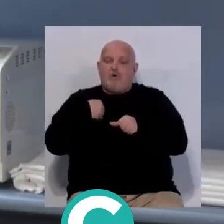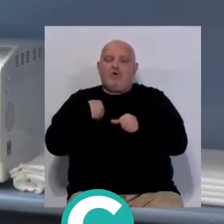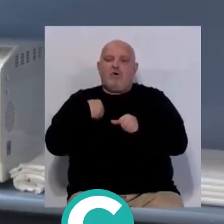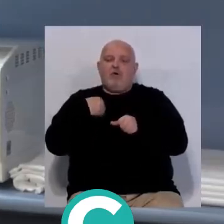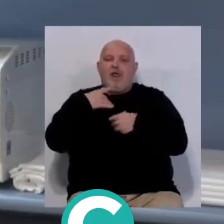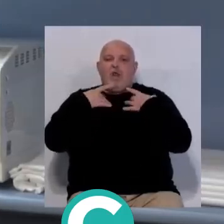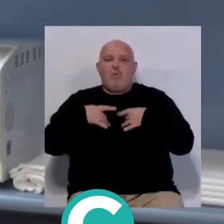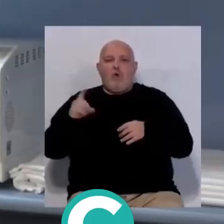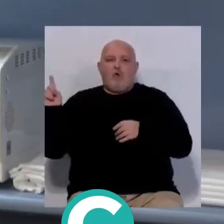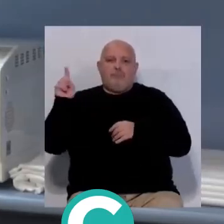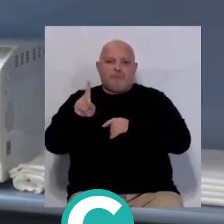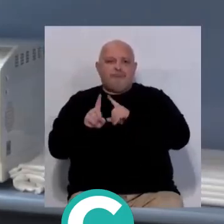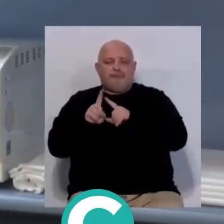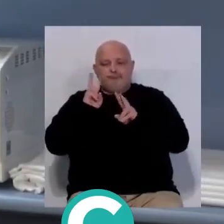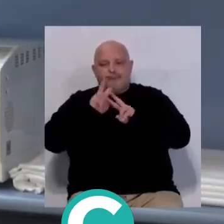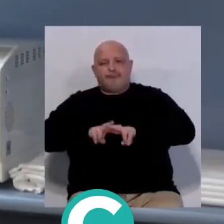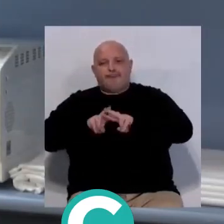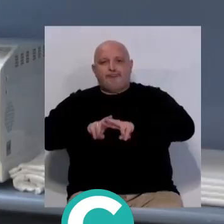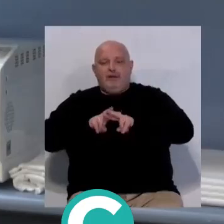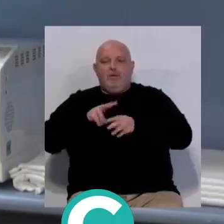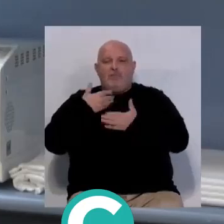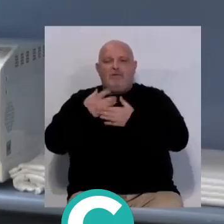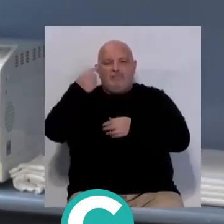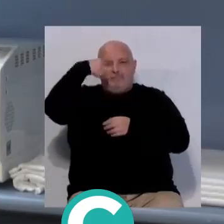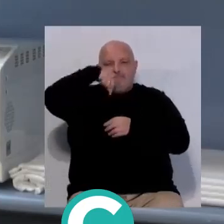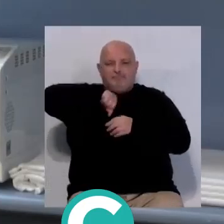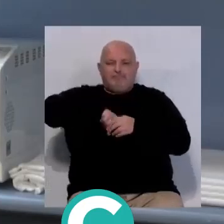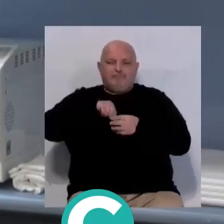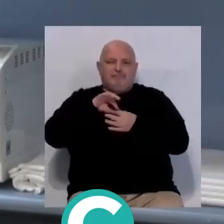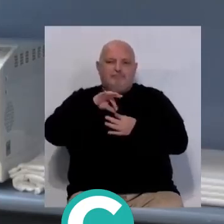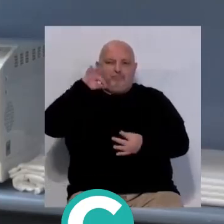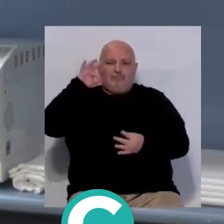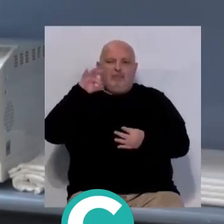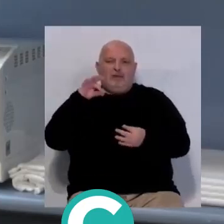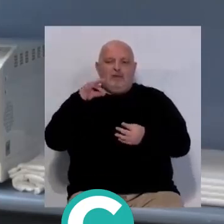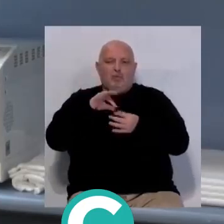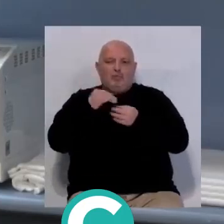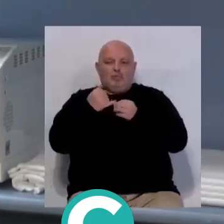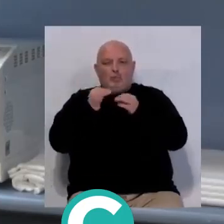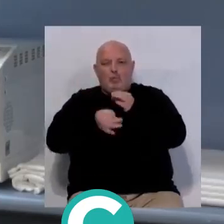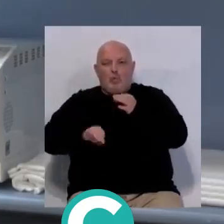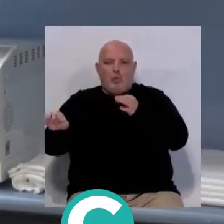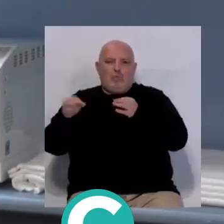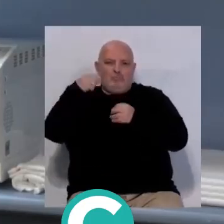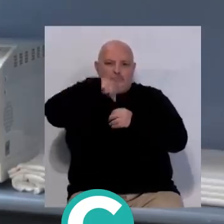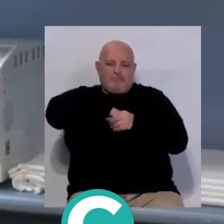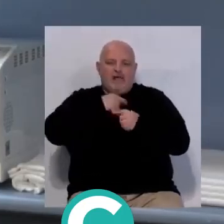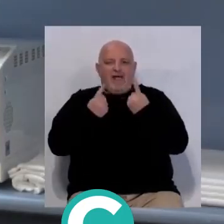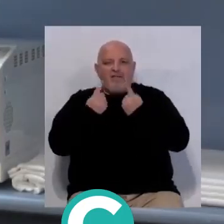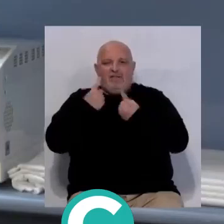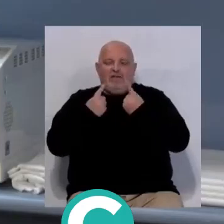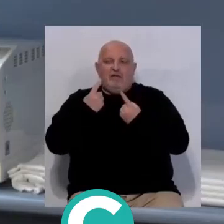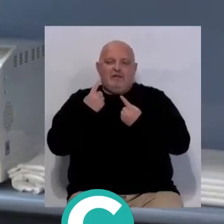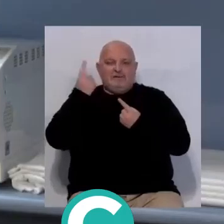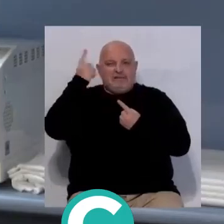del neumólogo, puesto que se realizan técnicas endoscópicas para la colocación de la intubación selectiva, por ejemplo, que algunas veces